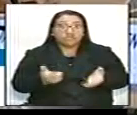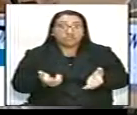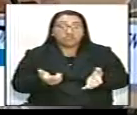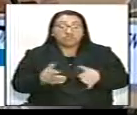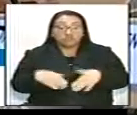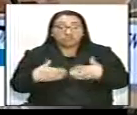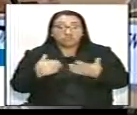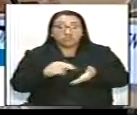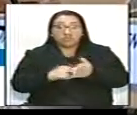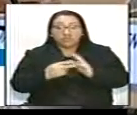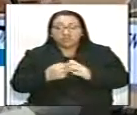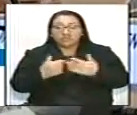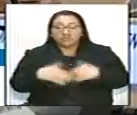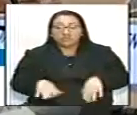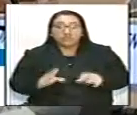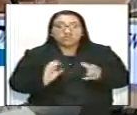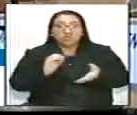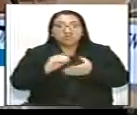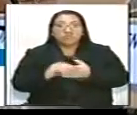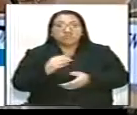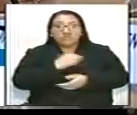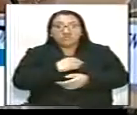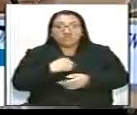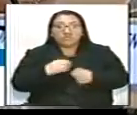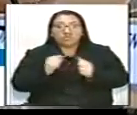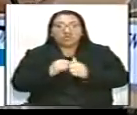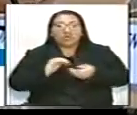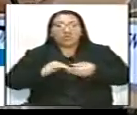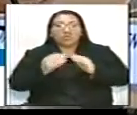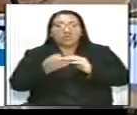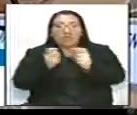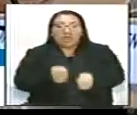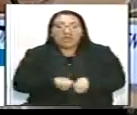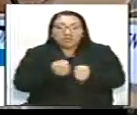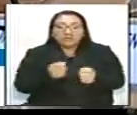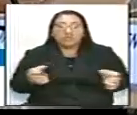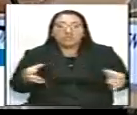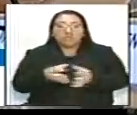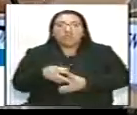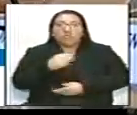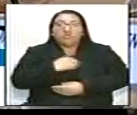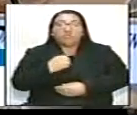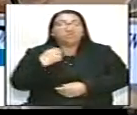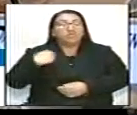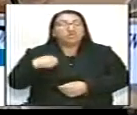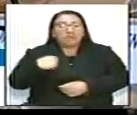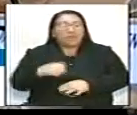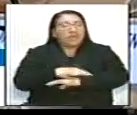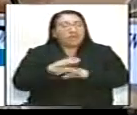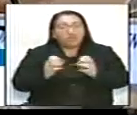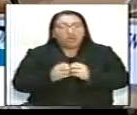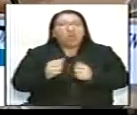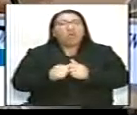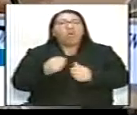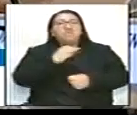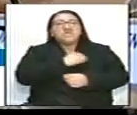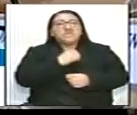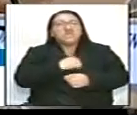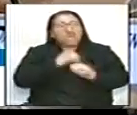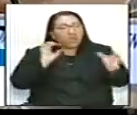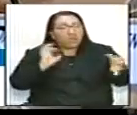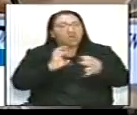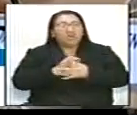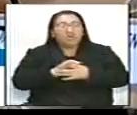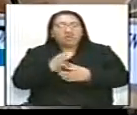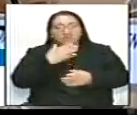de una vez por todas pueda acercar al Ejecutivo, con las comunidades campesinas al Ejecutivo, con las municipalidades al Ejecutivo, con la población en su conjunto, para